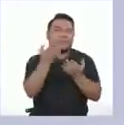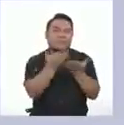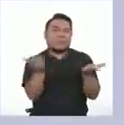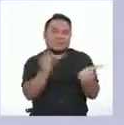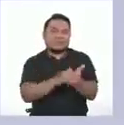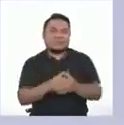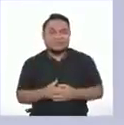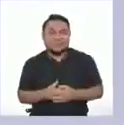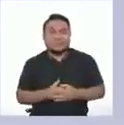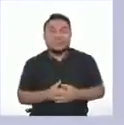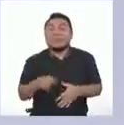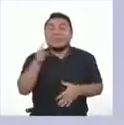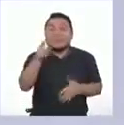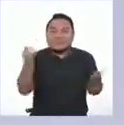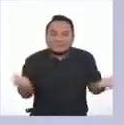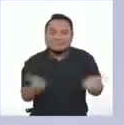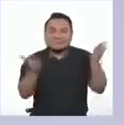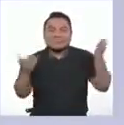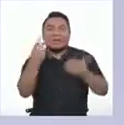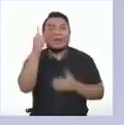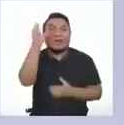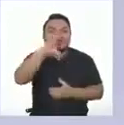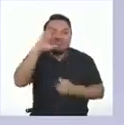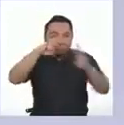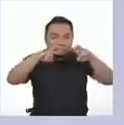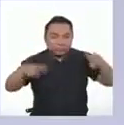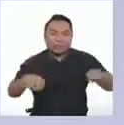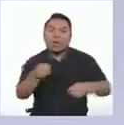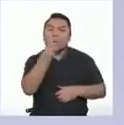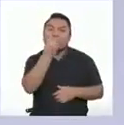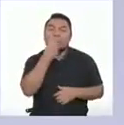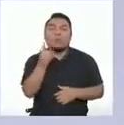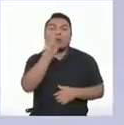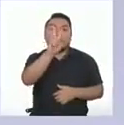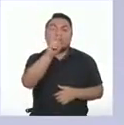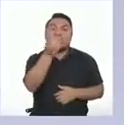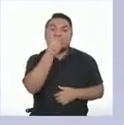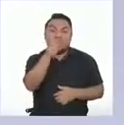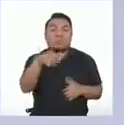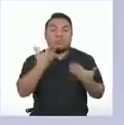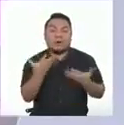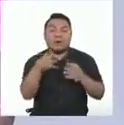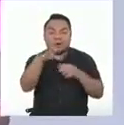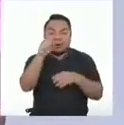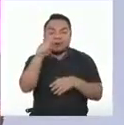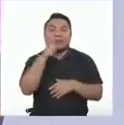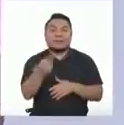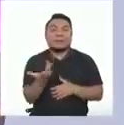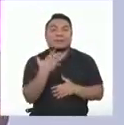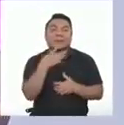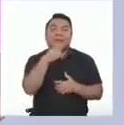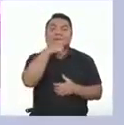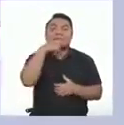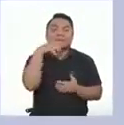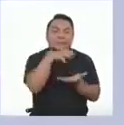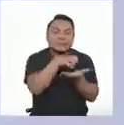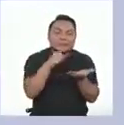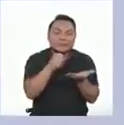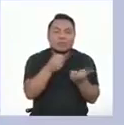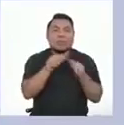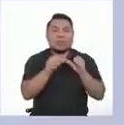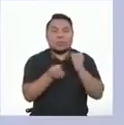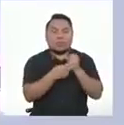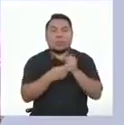situaciones más. Los animo a que busquen información nutricional de 2 alimentos que se puedan obtener con la deshidratación y con